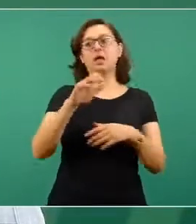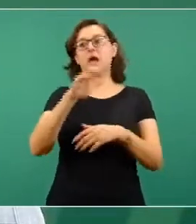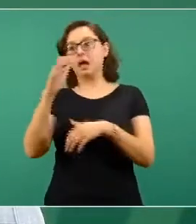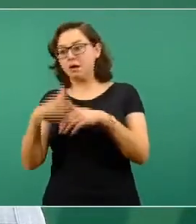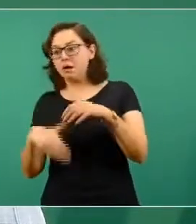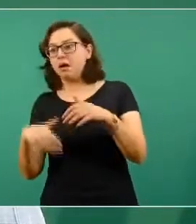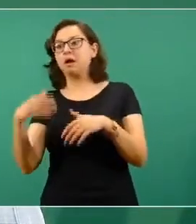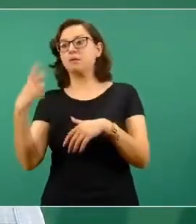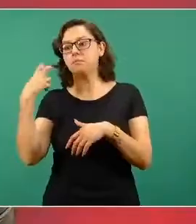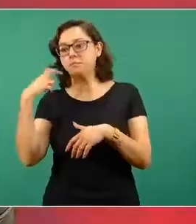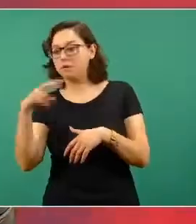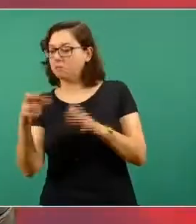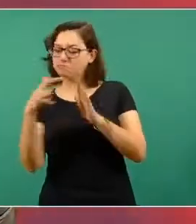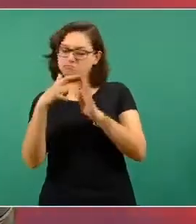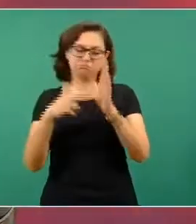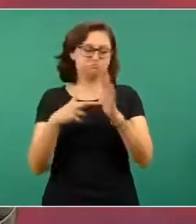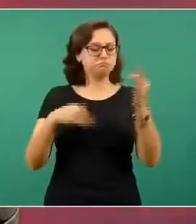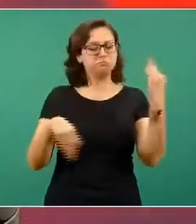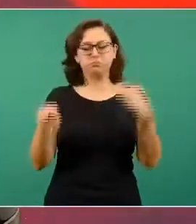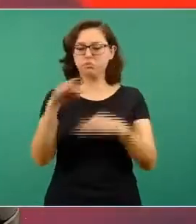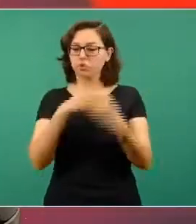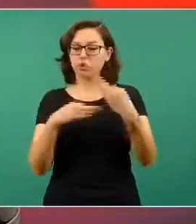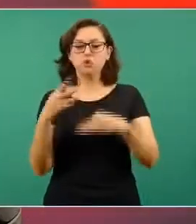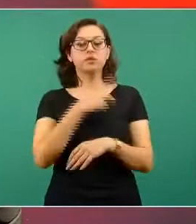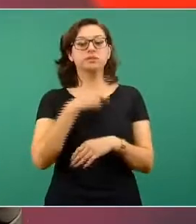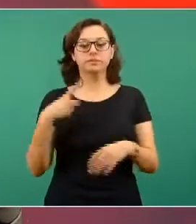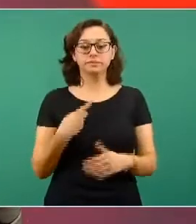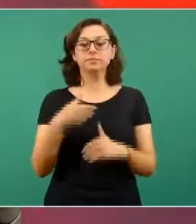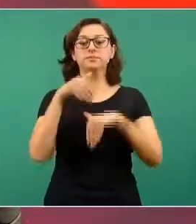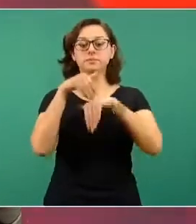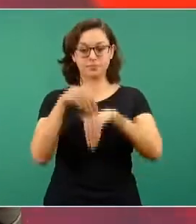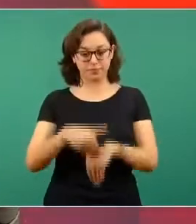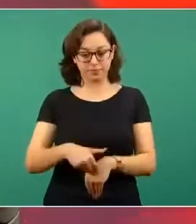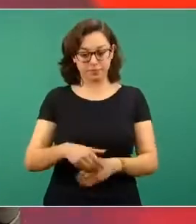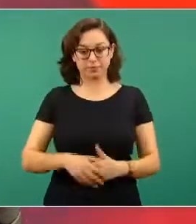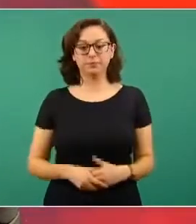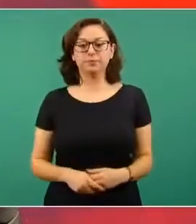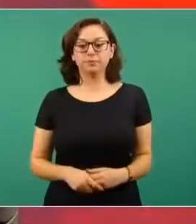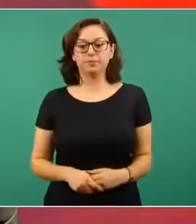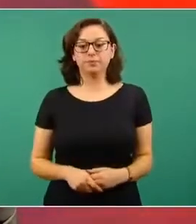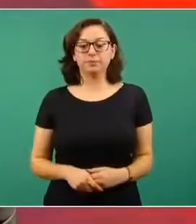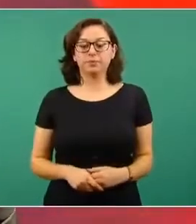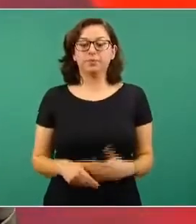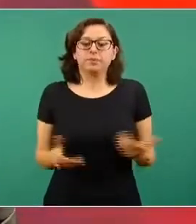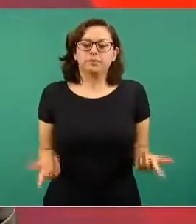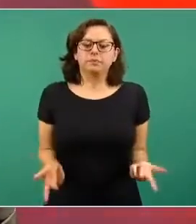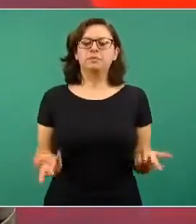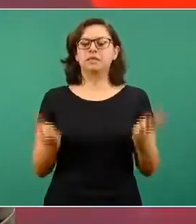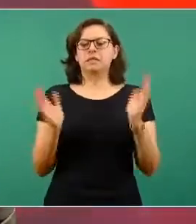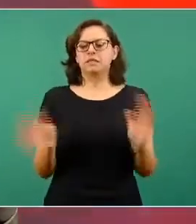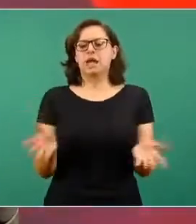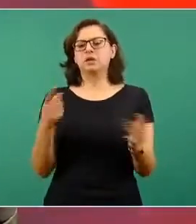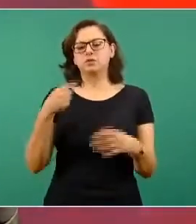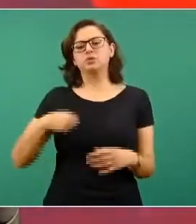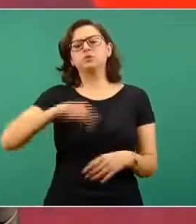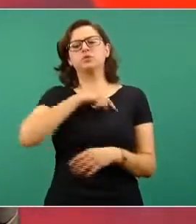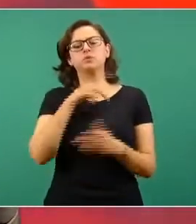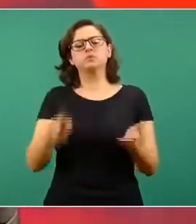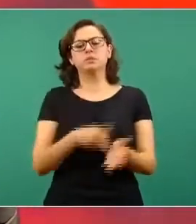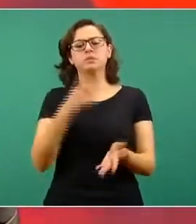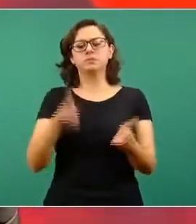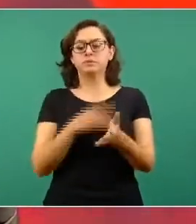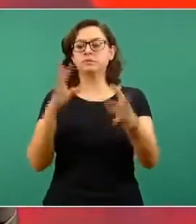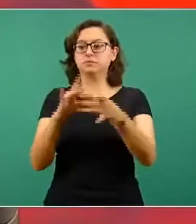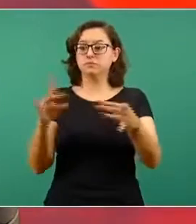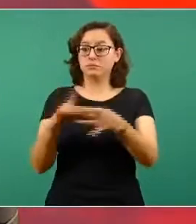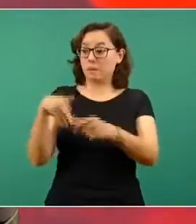protocolos que hay que ponerlos en práctica. Obviamente, y como sucede inclusive, lo hemos dicho en otros marcos, el riesgo nunca va a ser